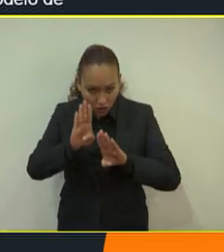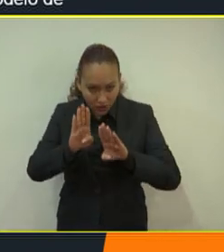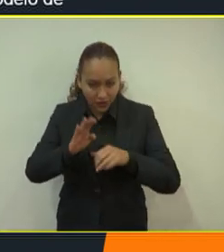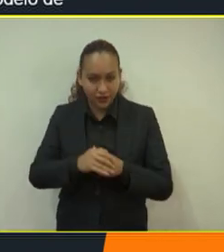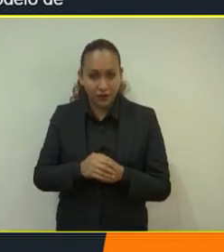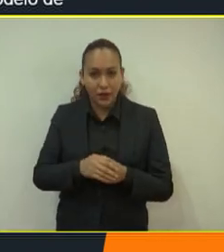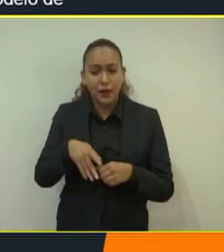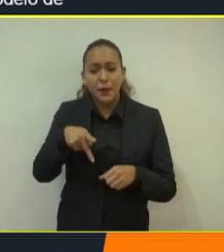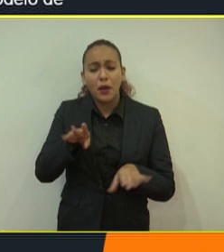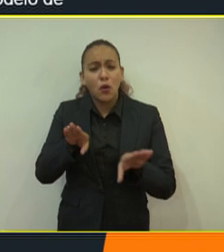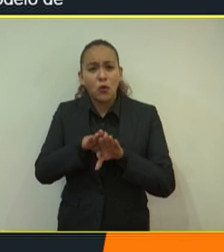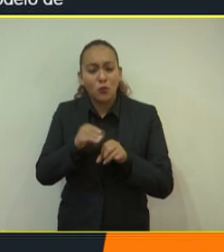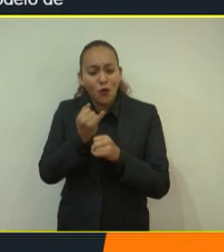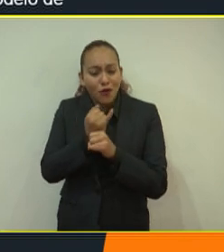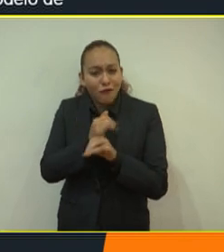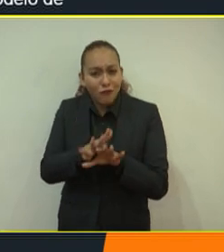con información que sea apta para ambos grupos,